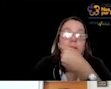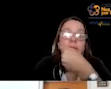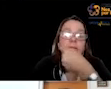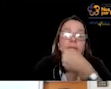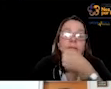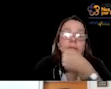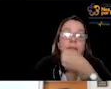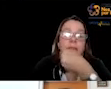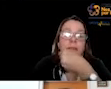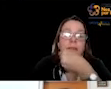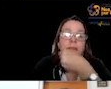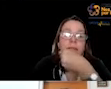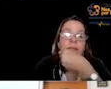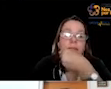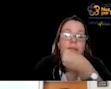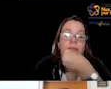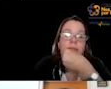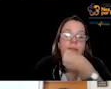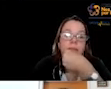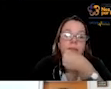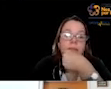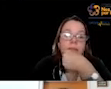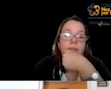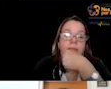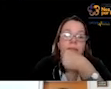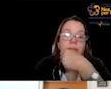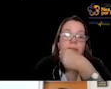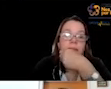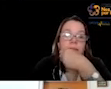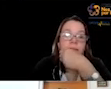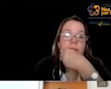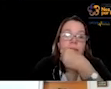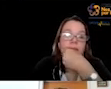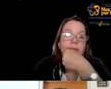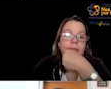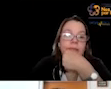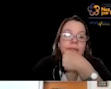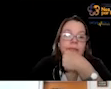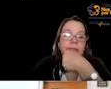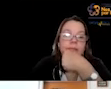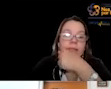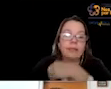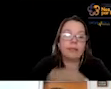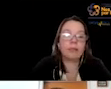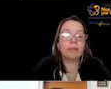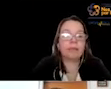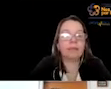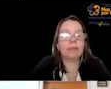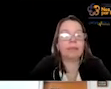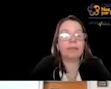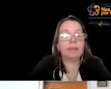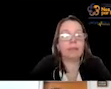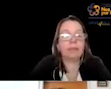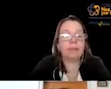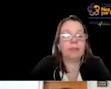cereales integrales, el aporte de fibra es necesaria, más allá de normalizar lo que es el tránsito intestinal y normaliza lo que es la presión arterial,